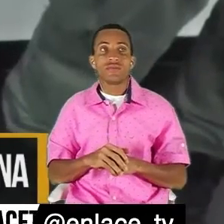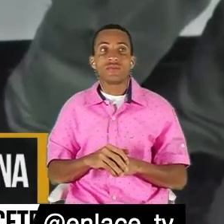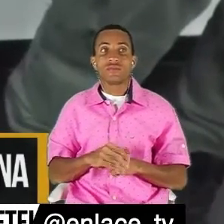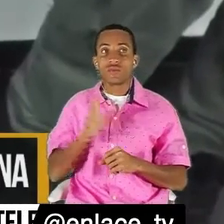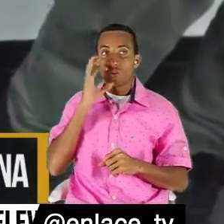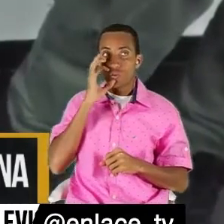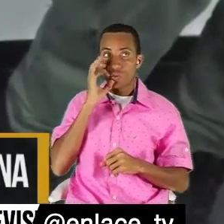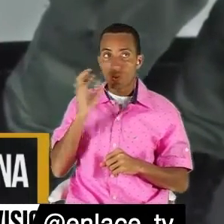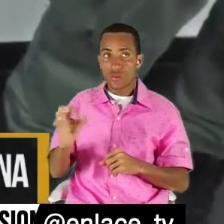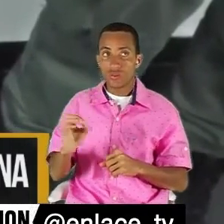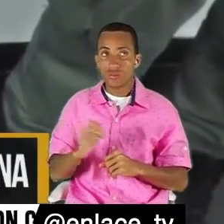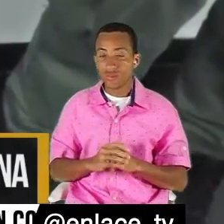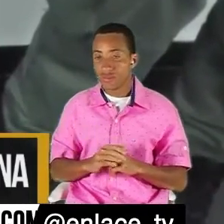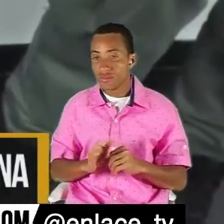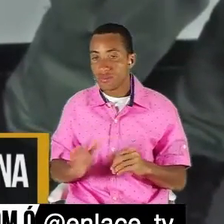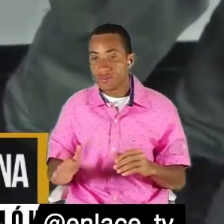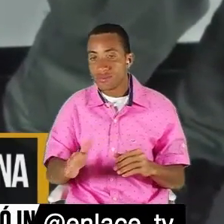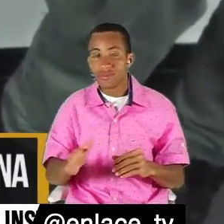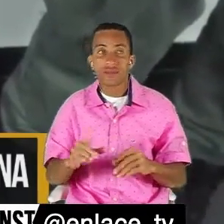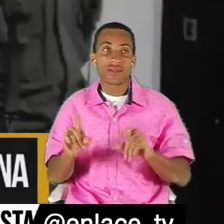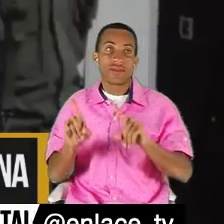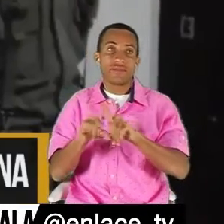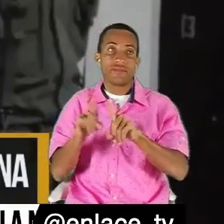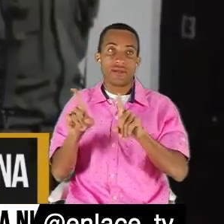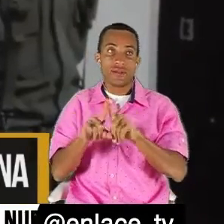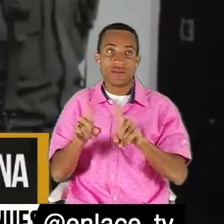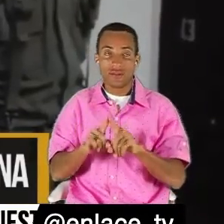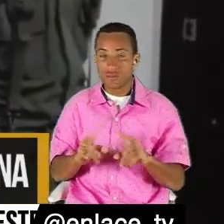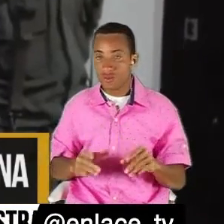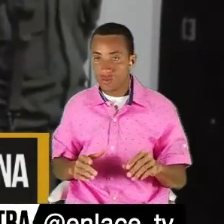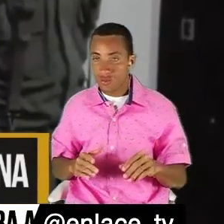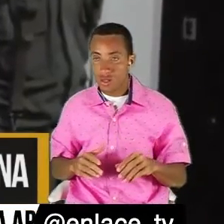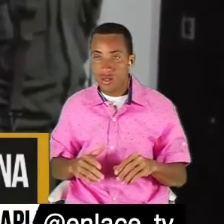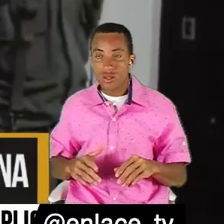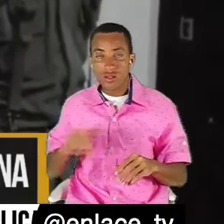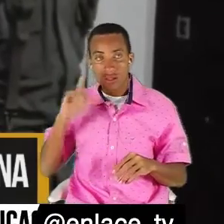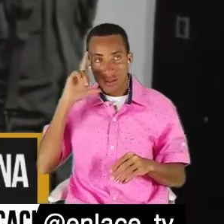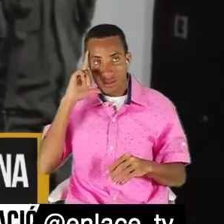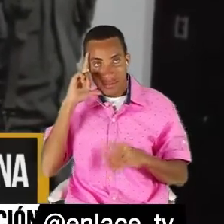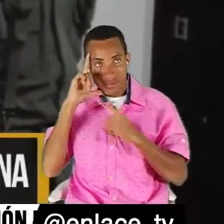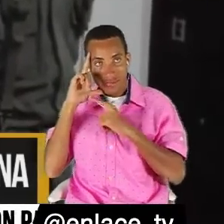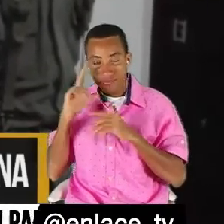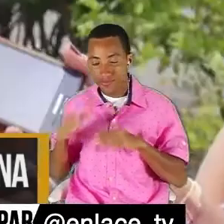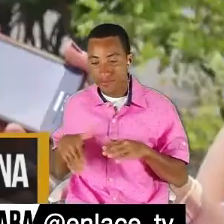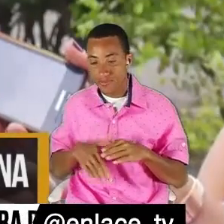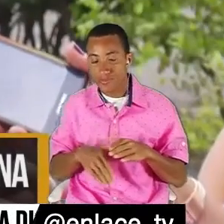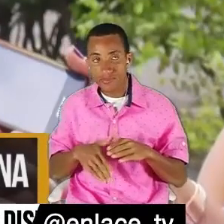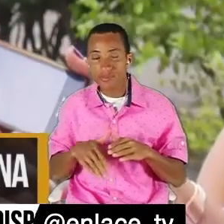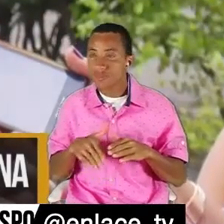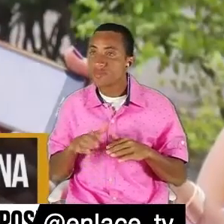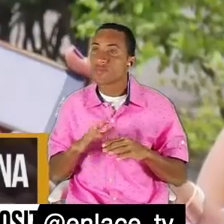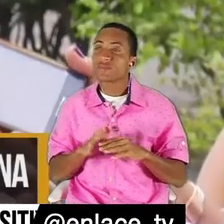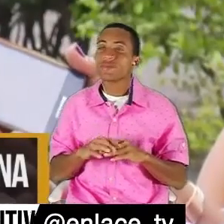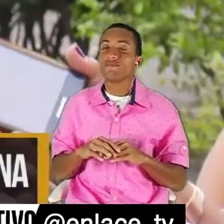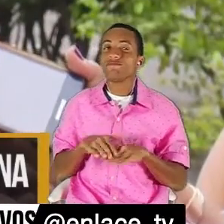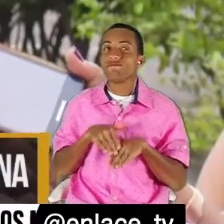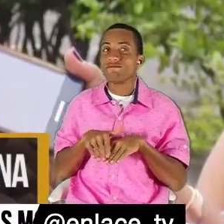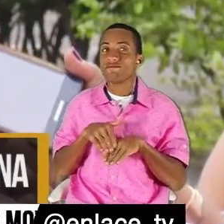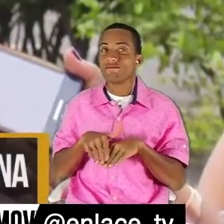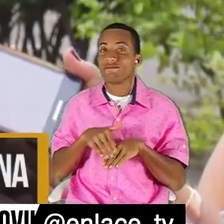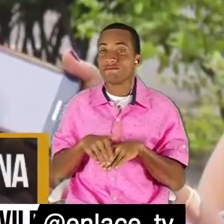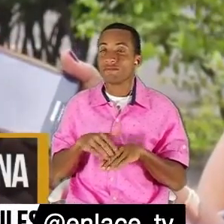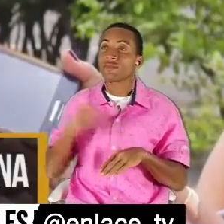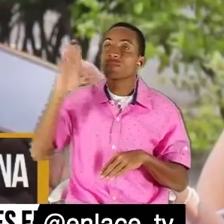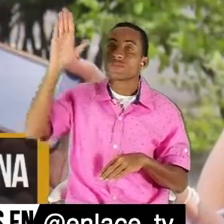sujeto, quien es el hermano, en sus partes íntimas. Inmediatamente pues la señora llama, la patrulla del